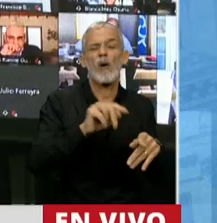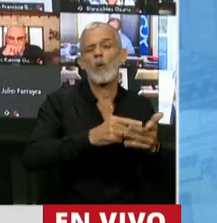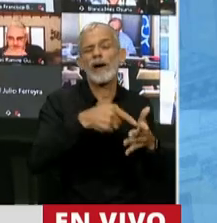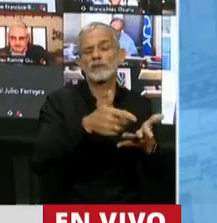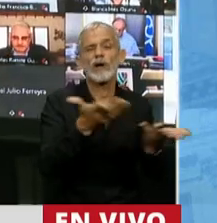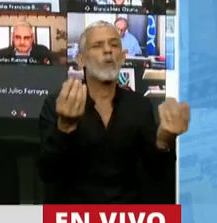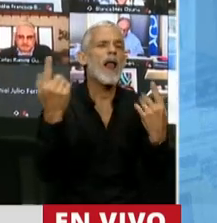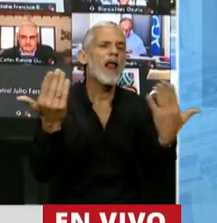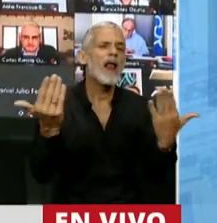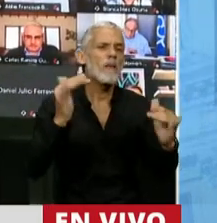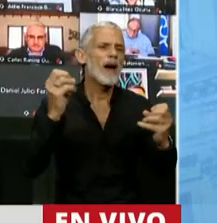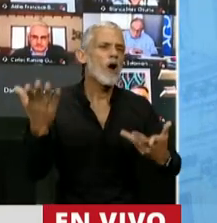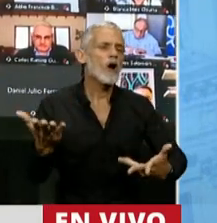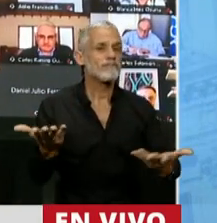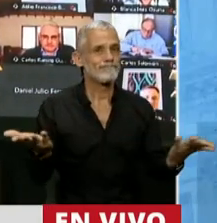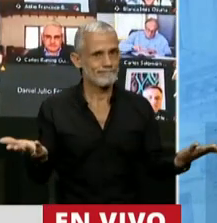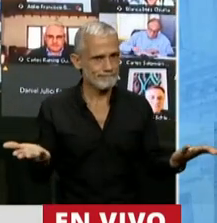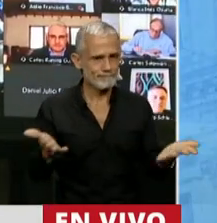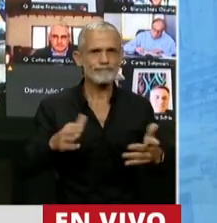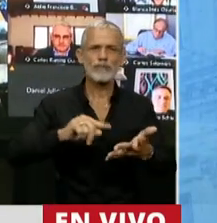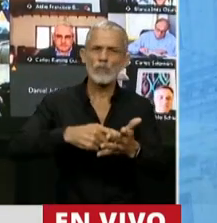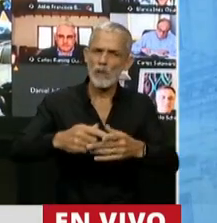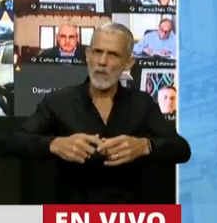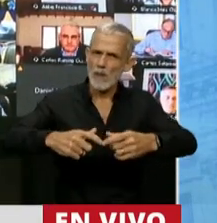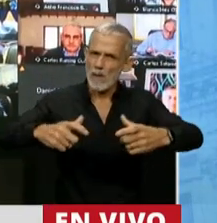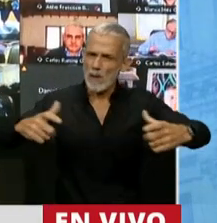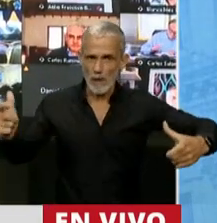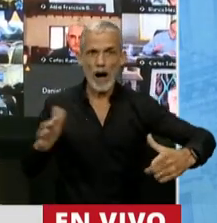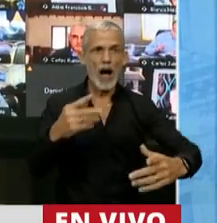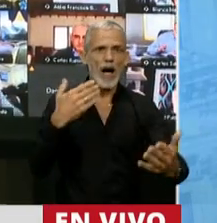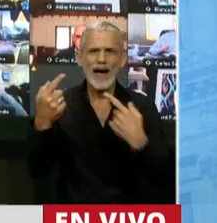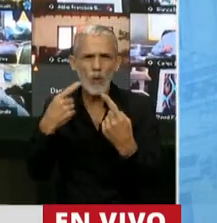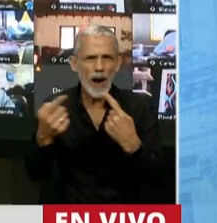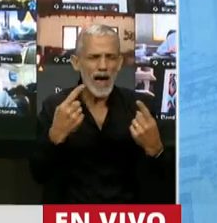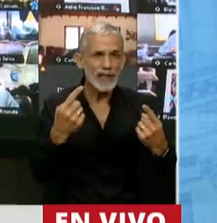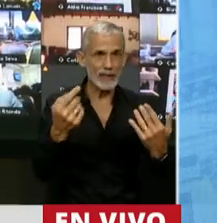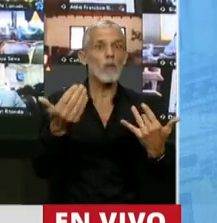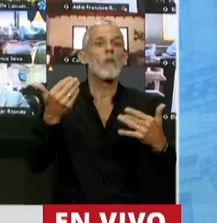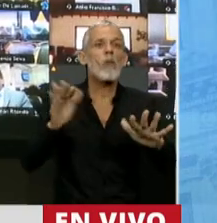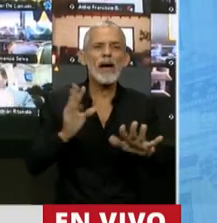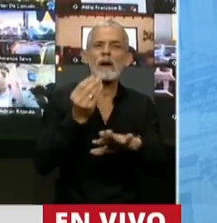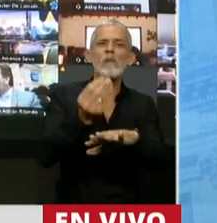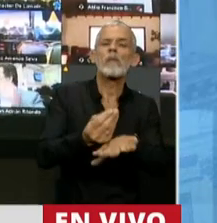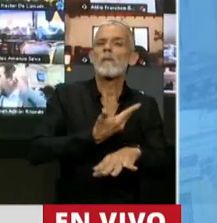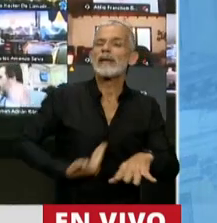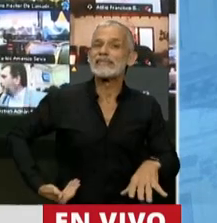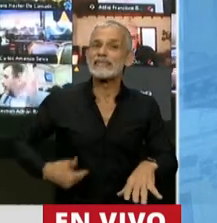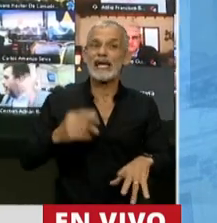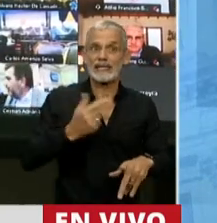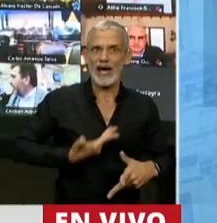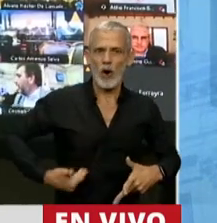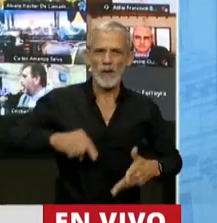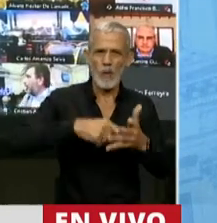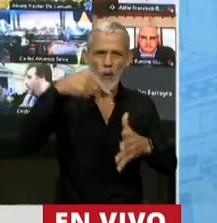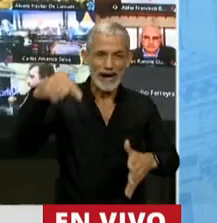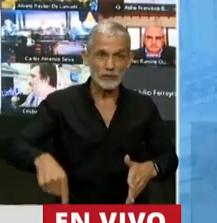Aires. Entonces, ante el crecimiento y ante las encuestas de un posible candidato a presidente que gobierna la